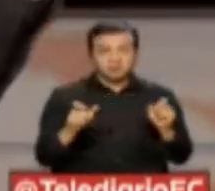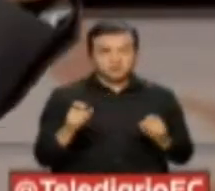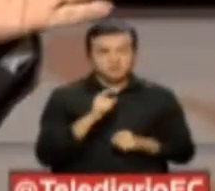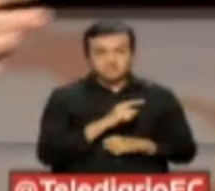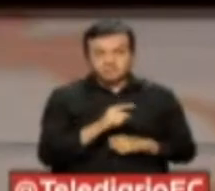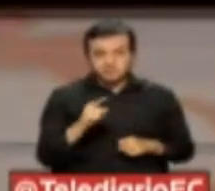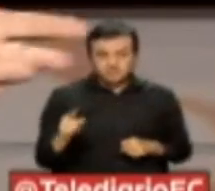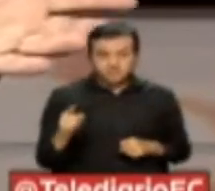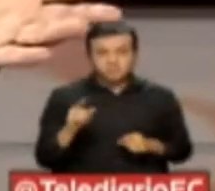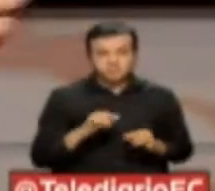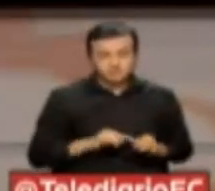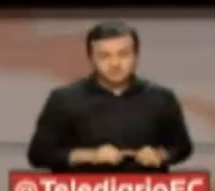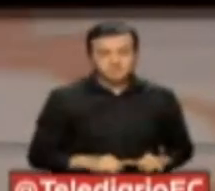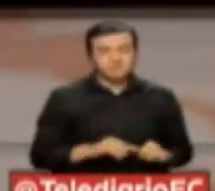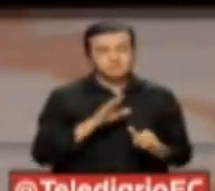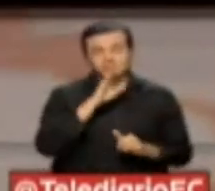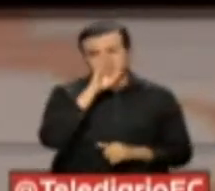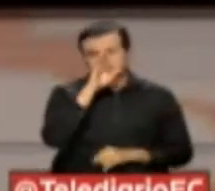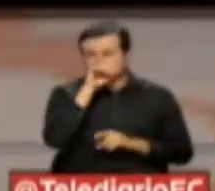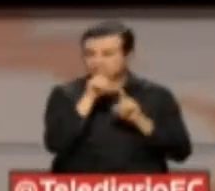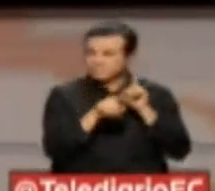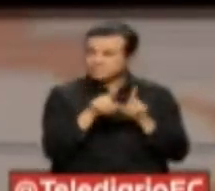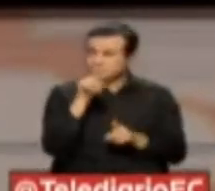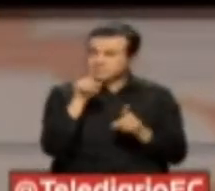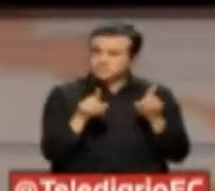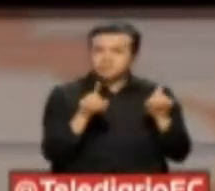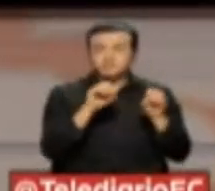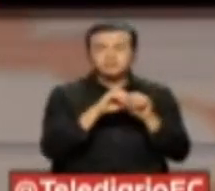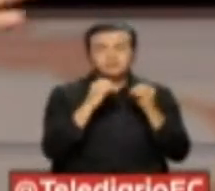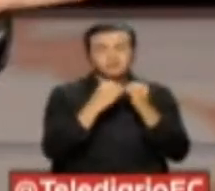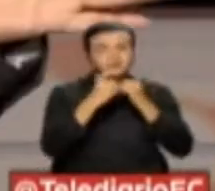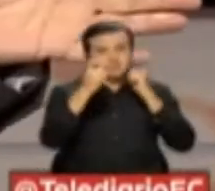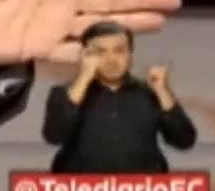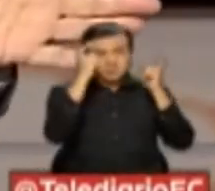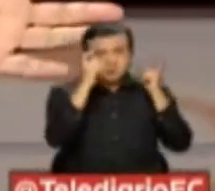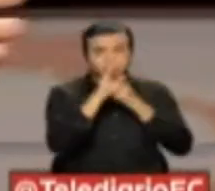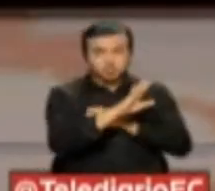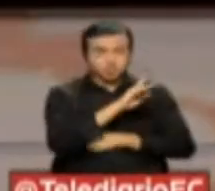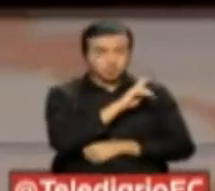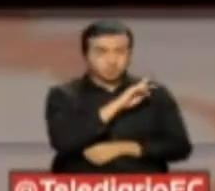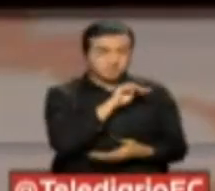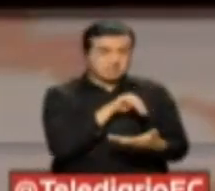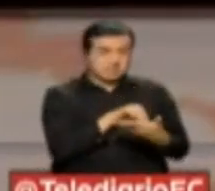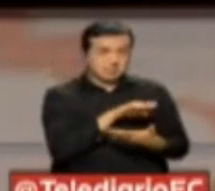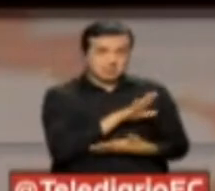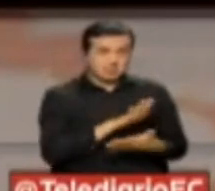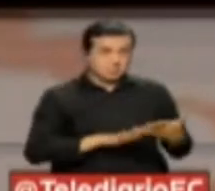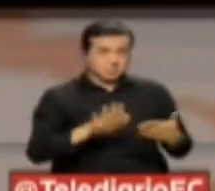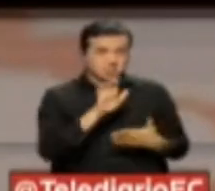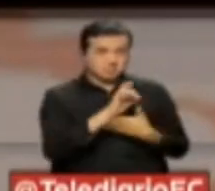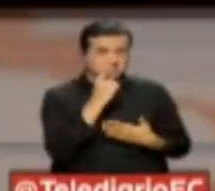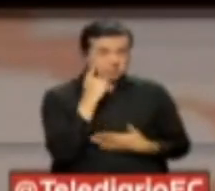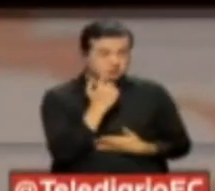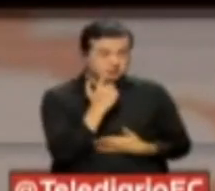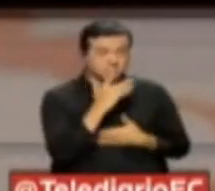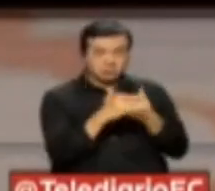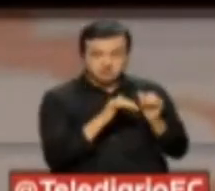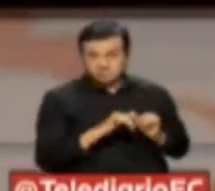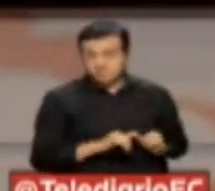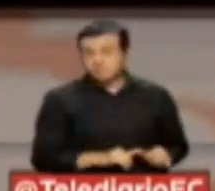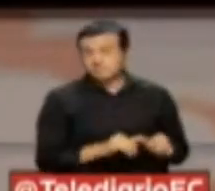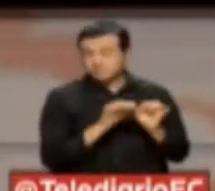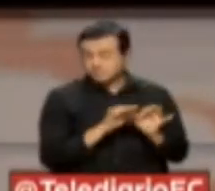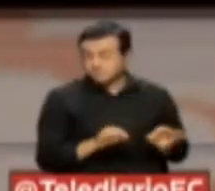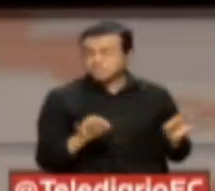en todos los ala porque siempre hay excepciones de los organismos de control y de sus integrantes realmente le cuadrado un paso fundamental